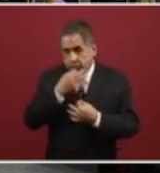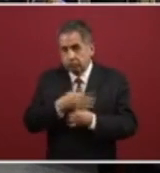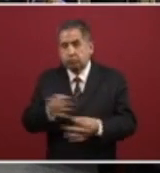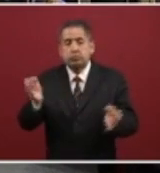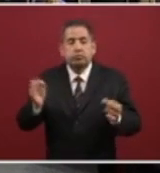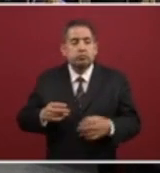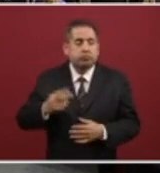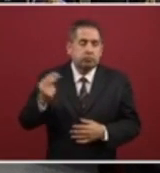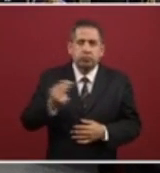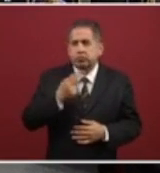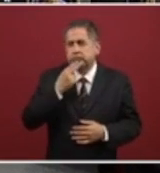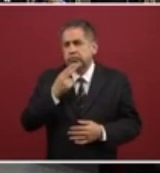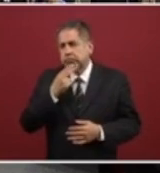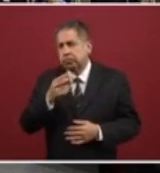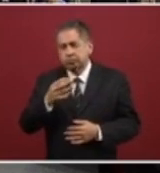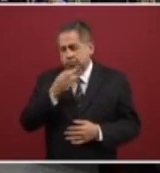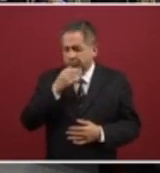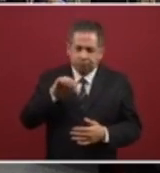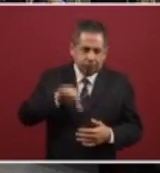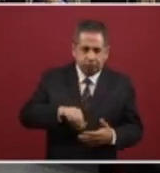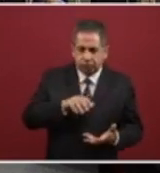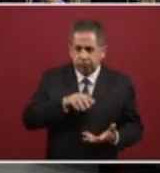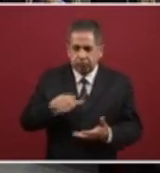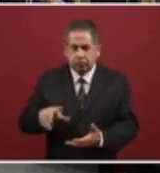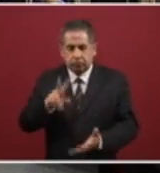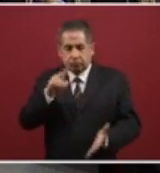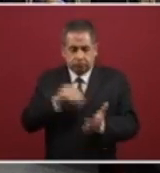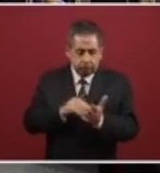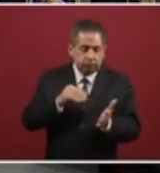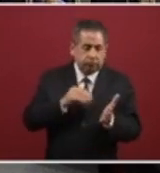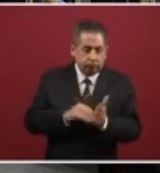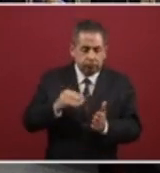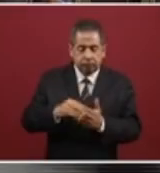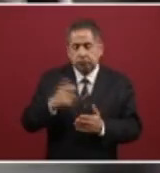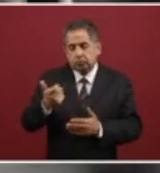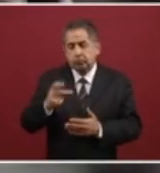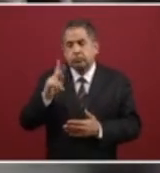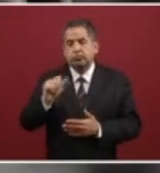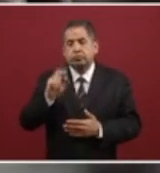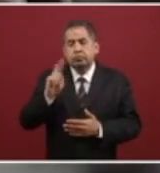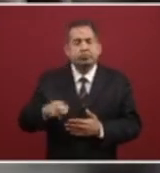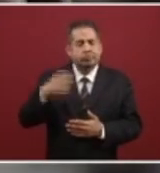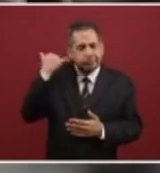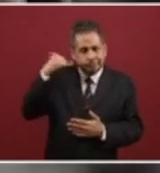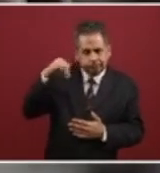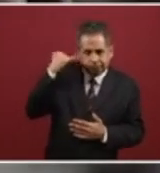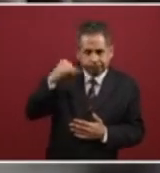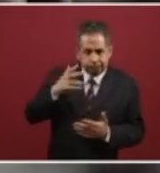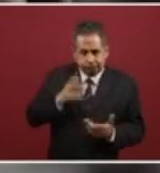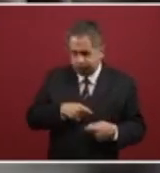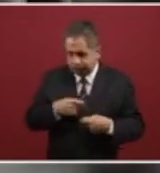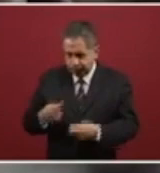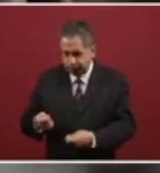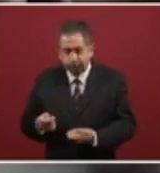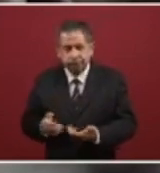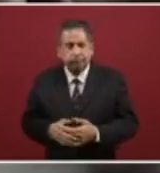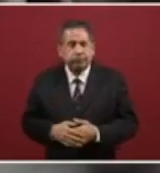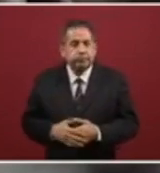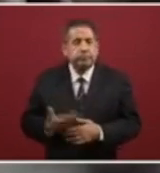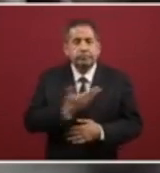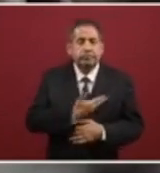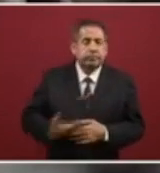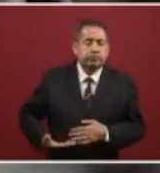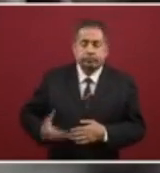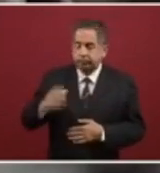se van a estar usando de forma inmediata los 2,000 millones de pesos del Plan Yucatán y el presidente de la